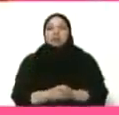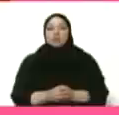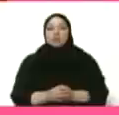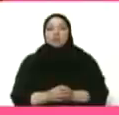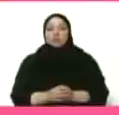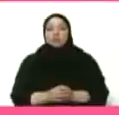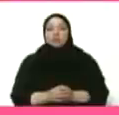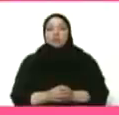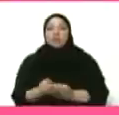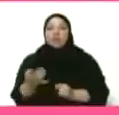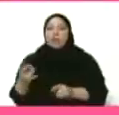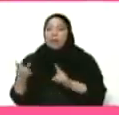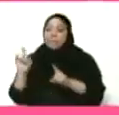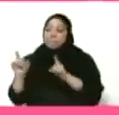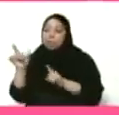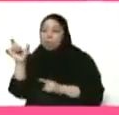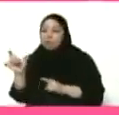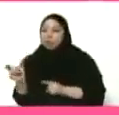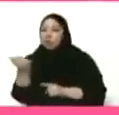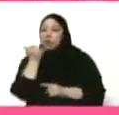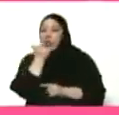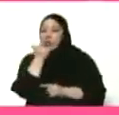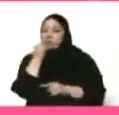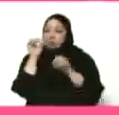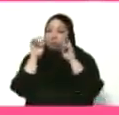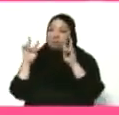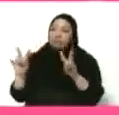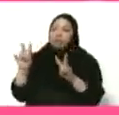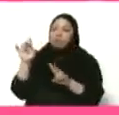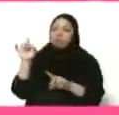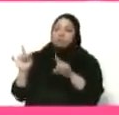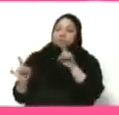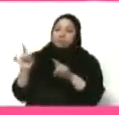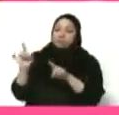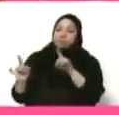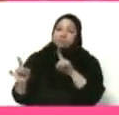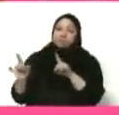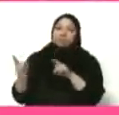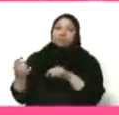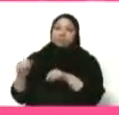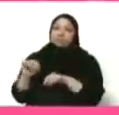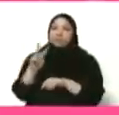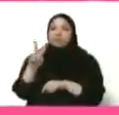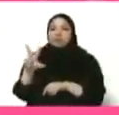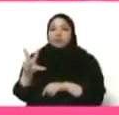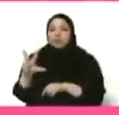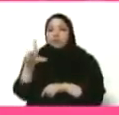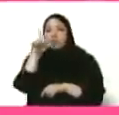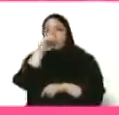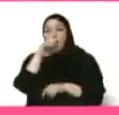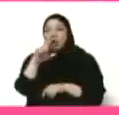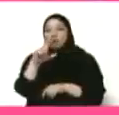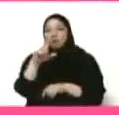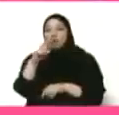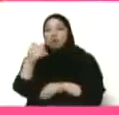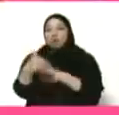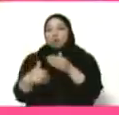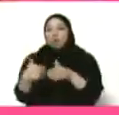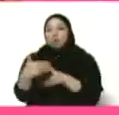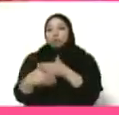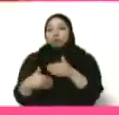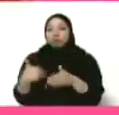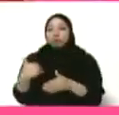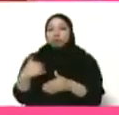Y hemos visto gente equivocarse en todas estas 20 y tantos años. Hemos visto